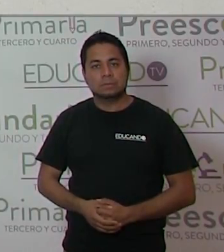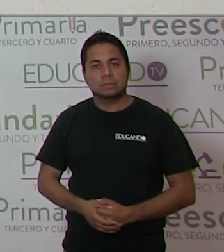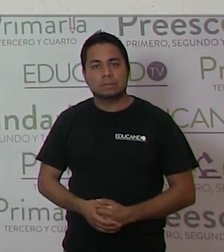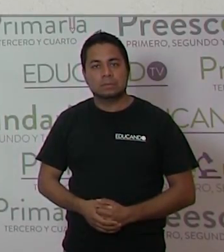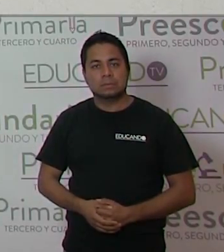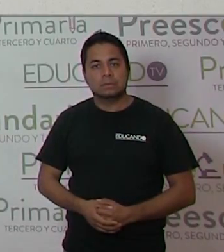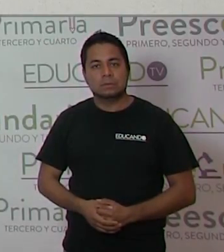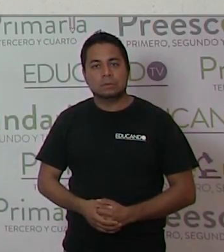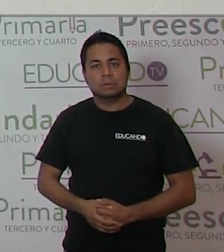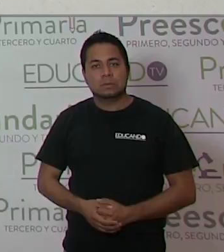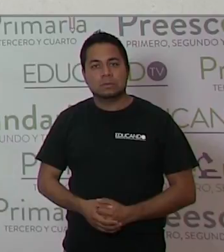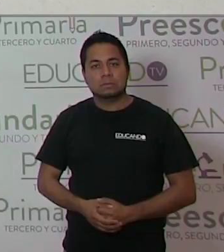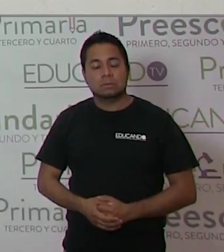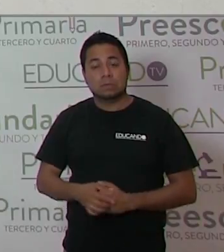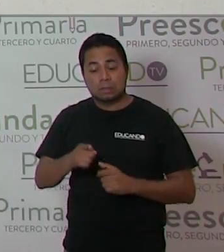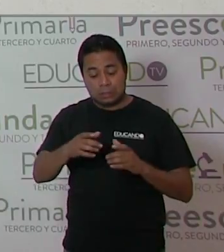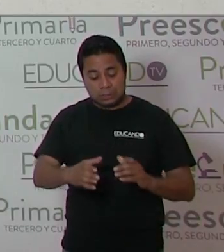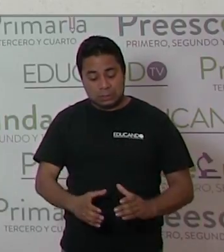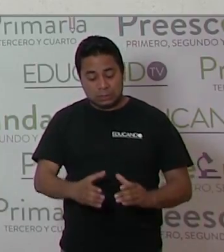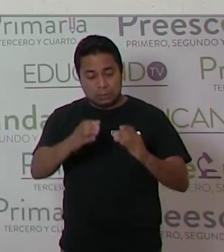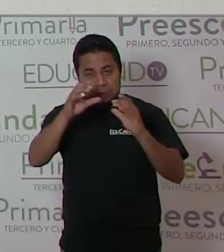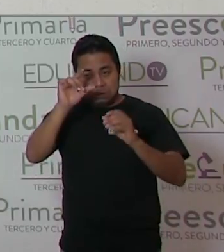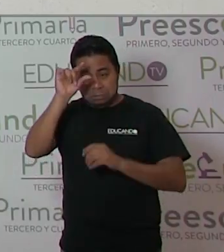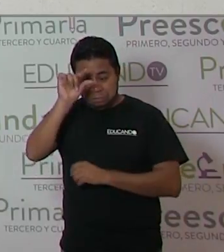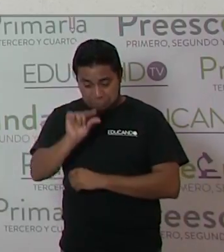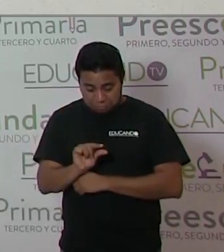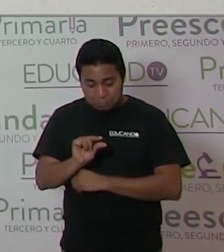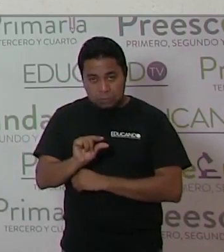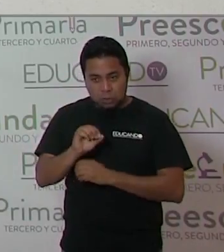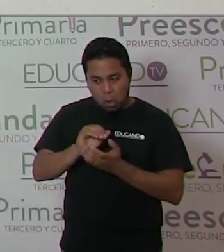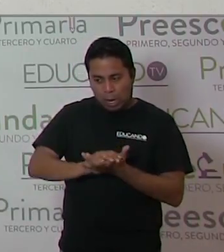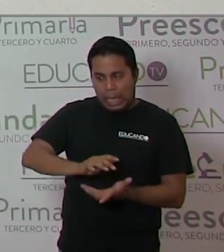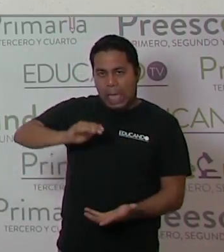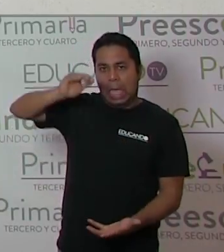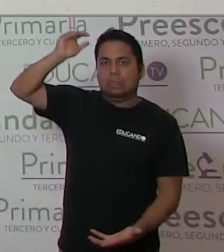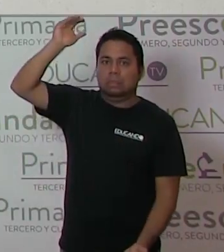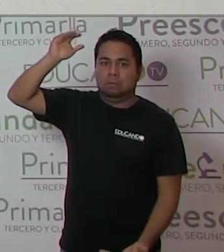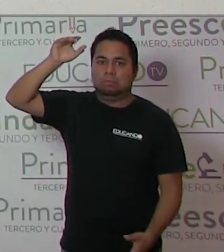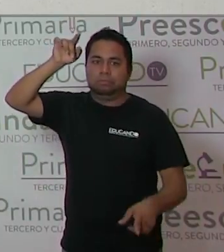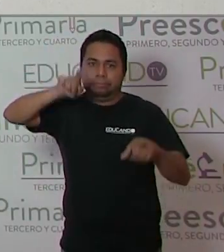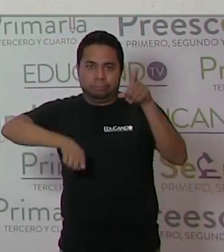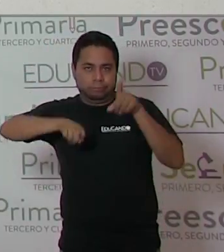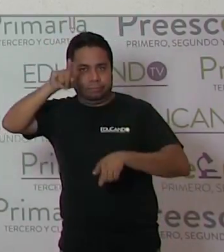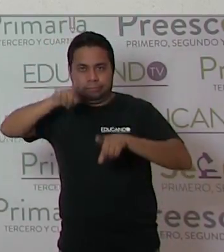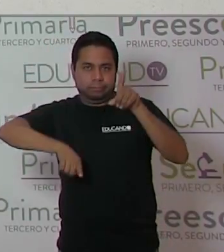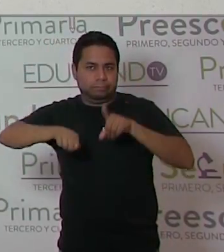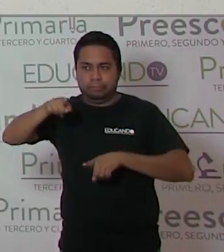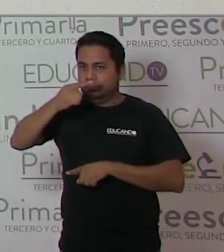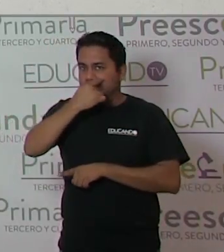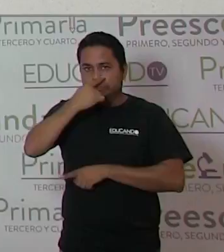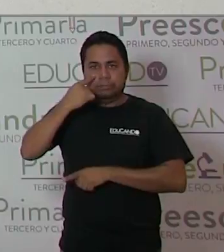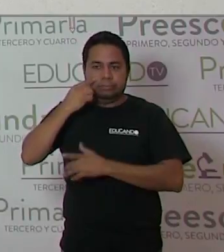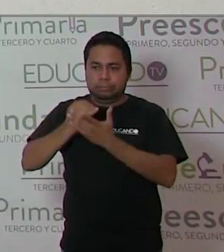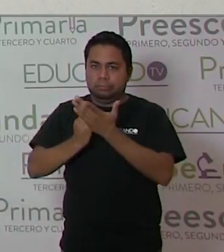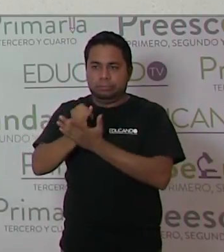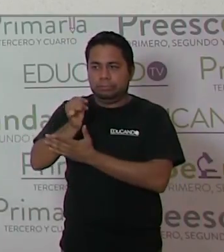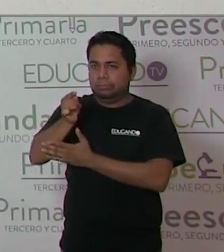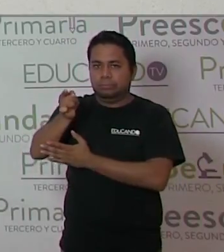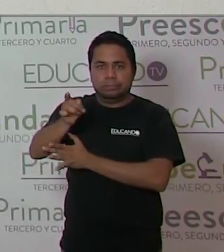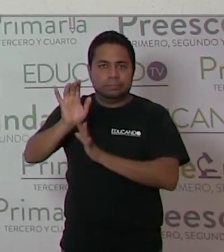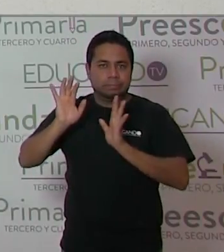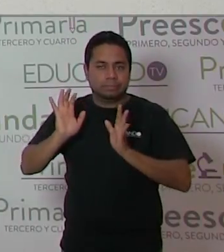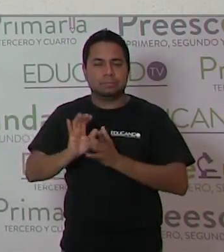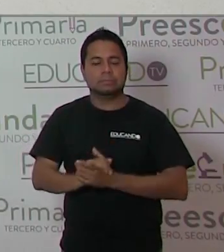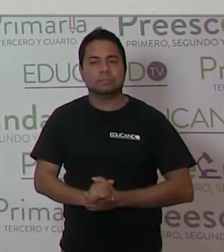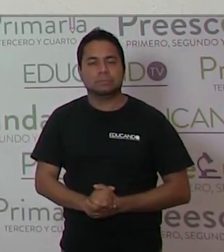un cilindro puede ser pequeño o demasiado grande, de acuerdo a cómo tú